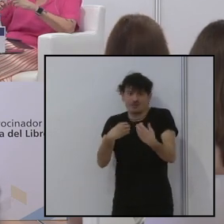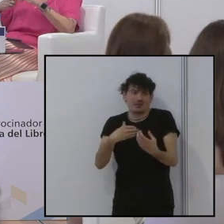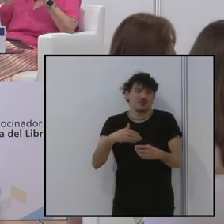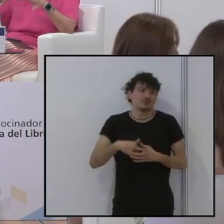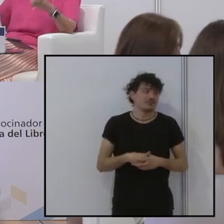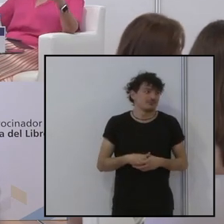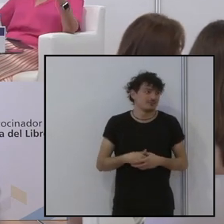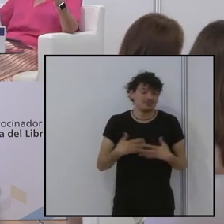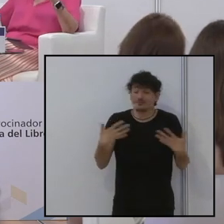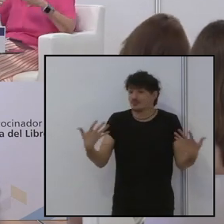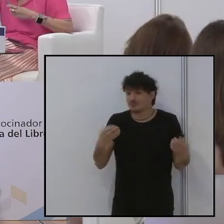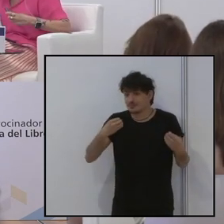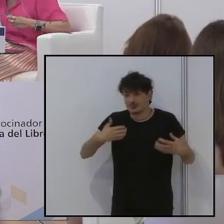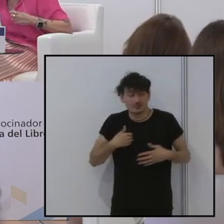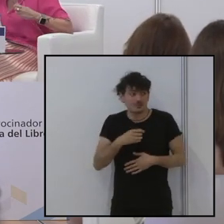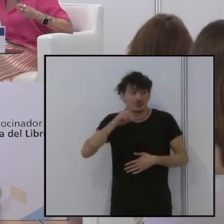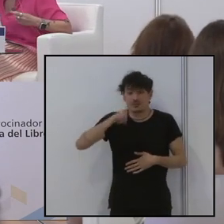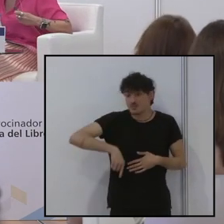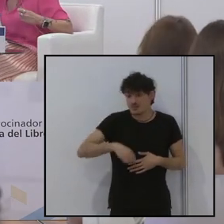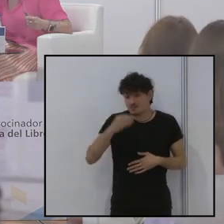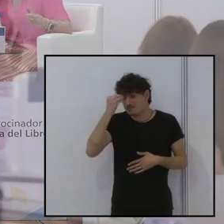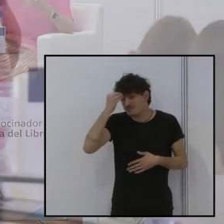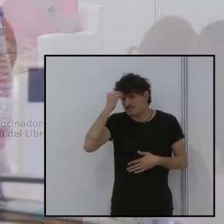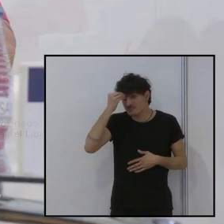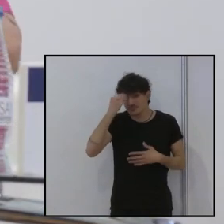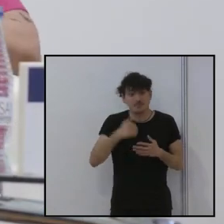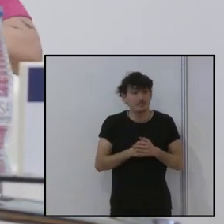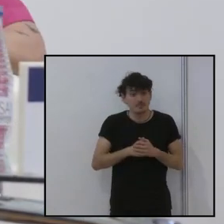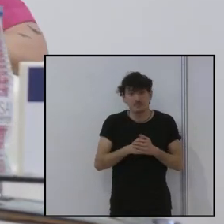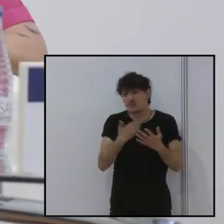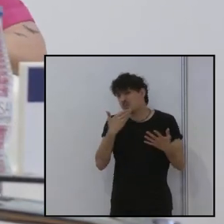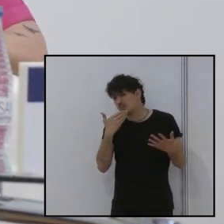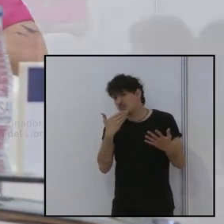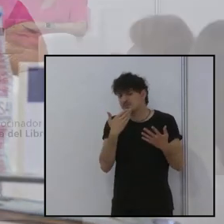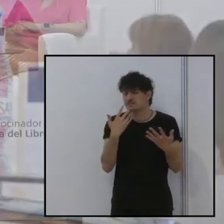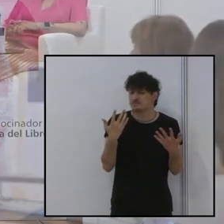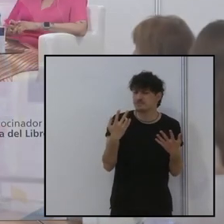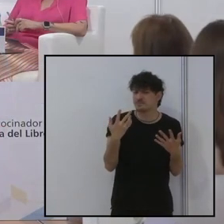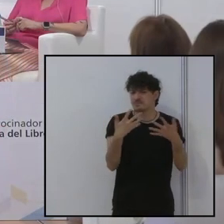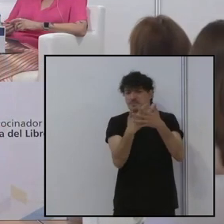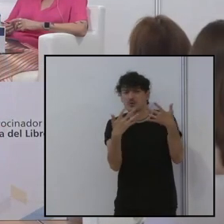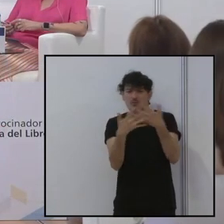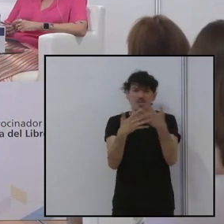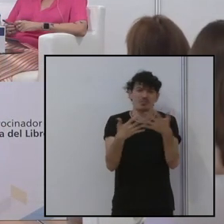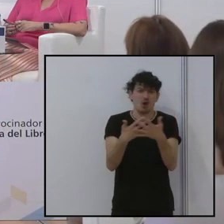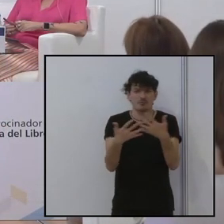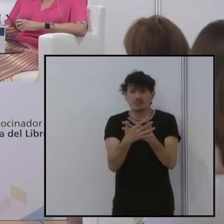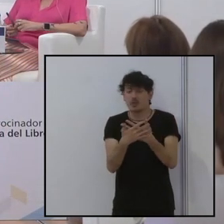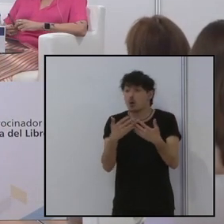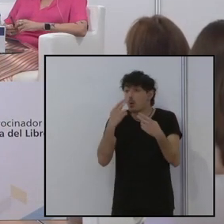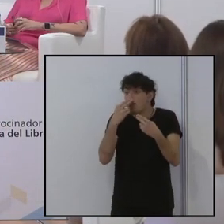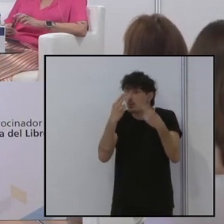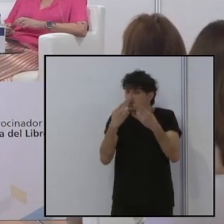Entonces yo creo que también hay que dar ese paso. Yo creo que es un poco la combinación de lo que decís ambos. Sí. Precisamente el hecho que se muestre públicamente como